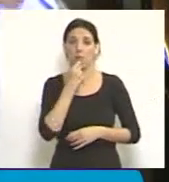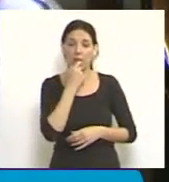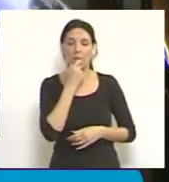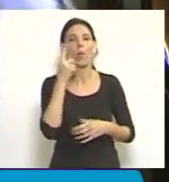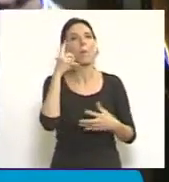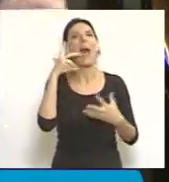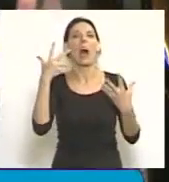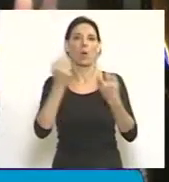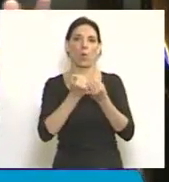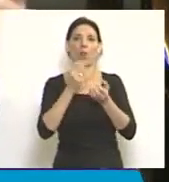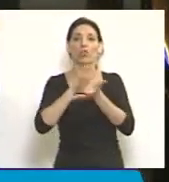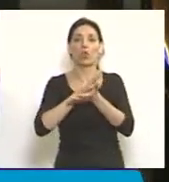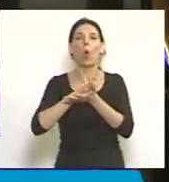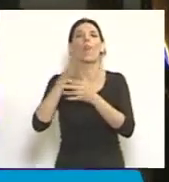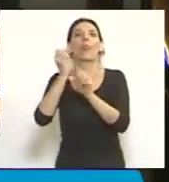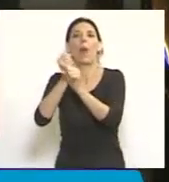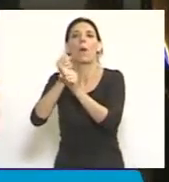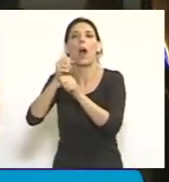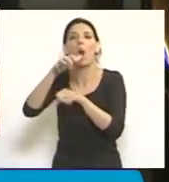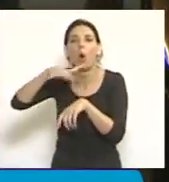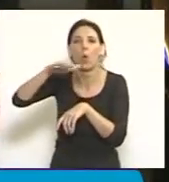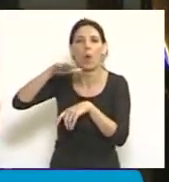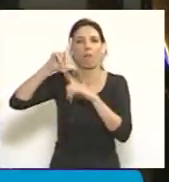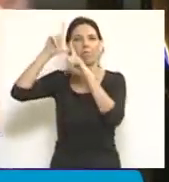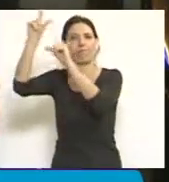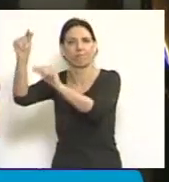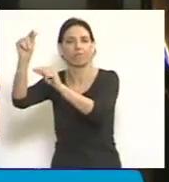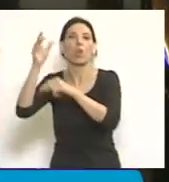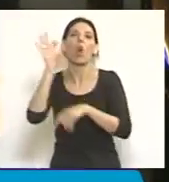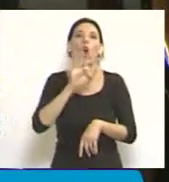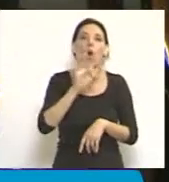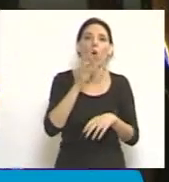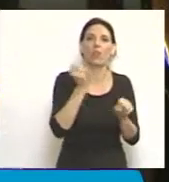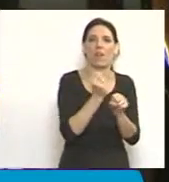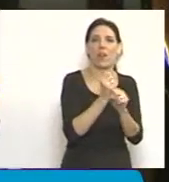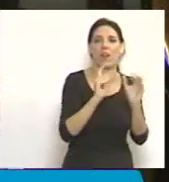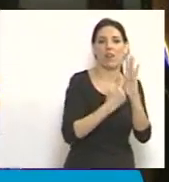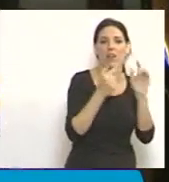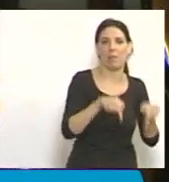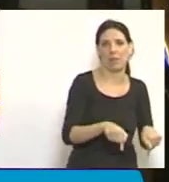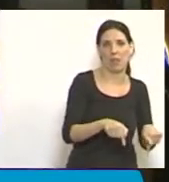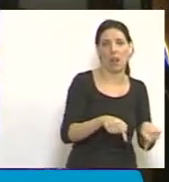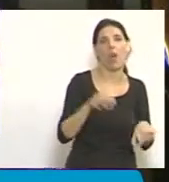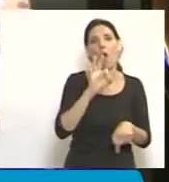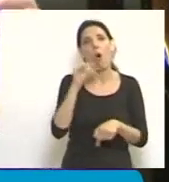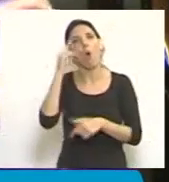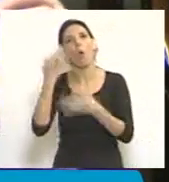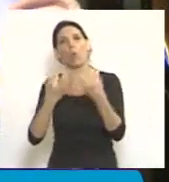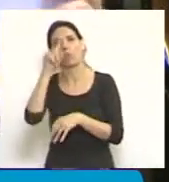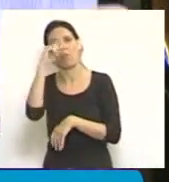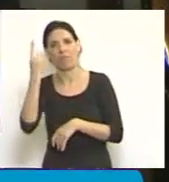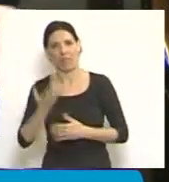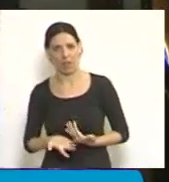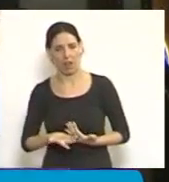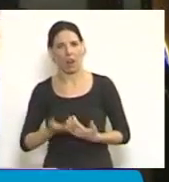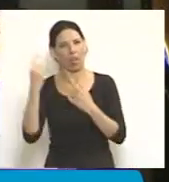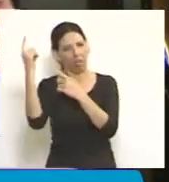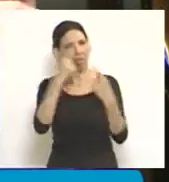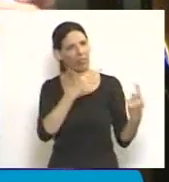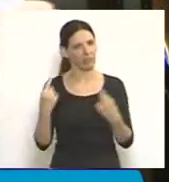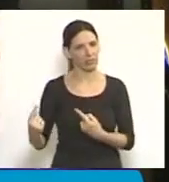es evidente, viola el concurso por el cual se eligieron esos fiscales y viola el acuerdo que el Senado le dio a esos